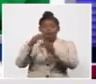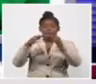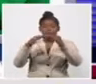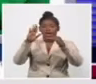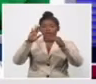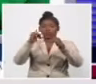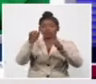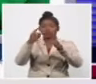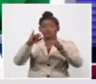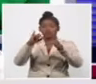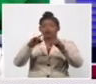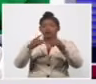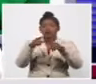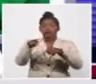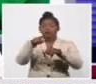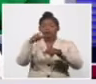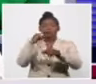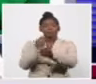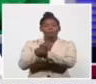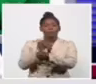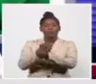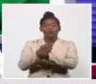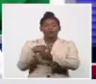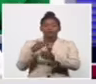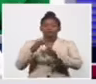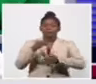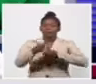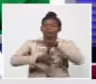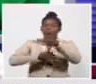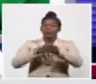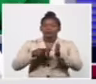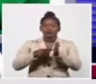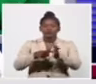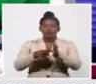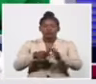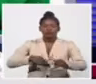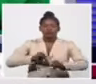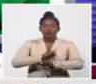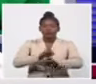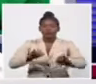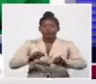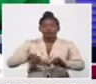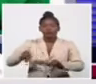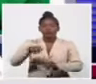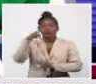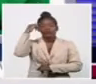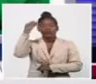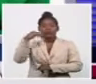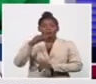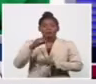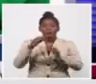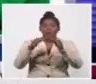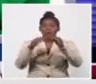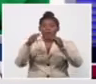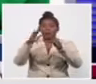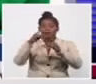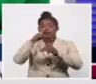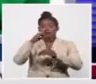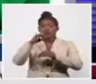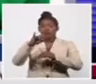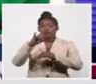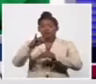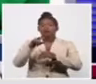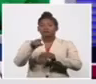indiscutiblemente creo que los datos que se informan aquí evidencian la forma tórpida para